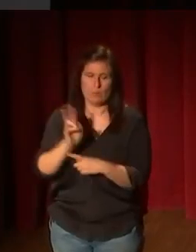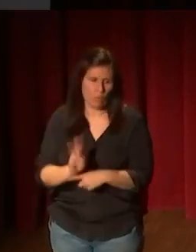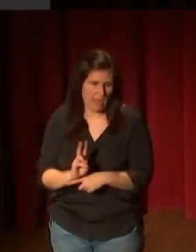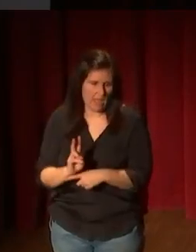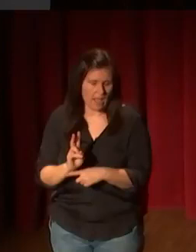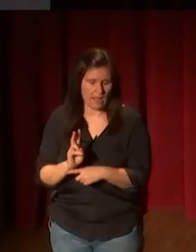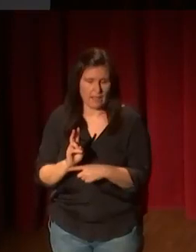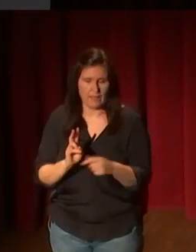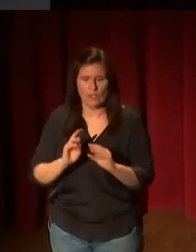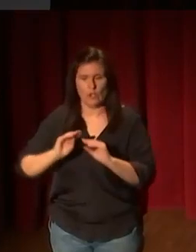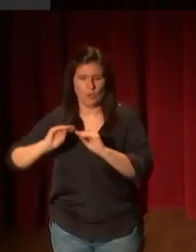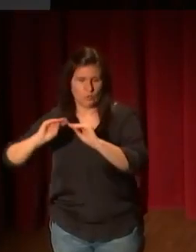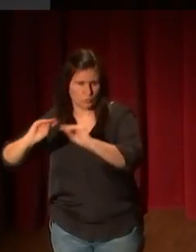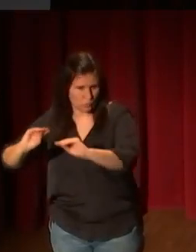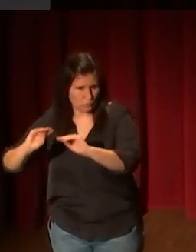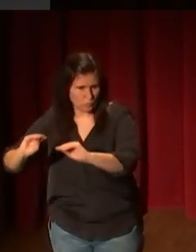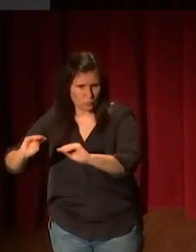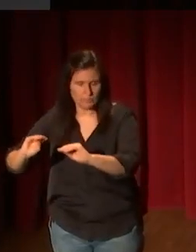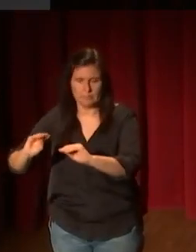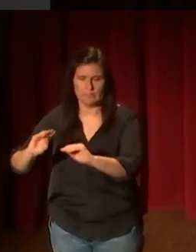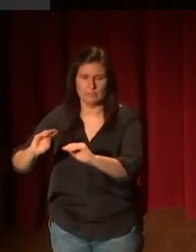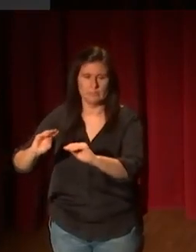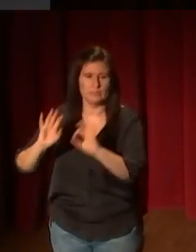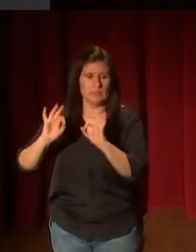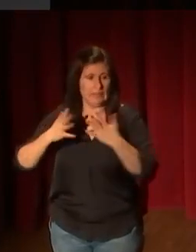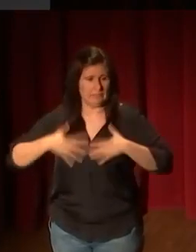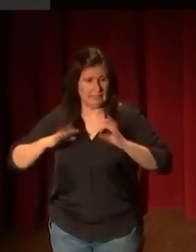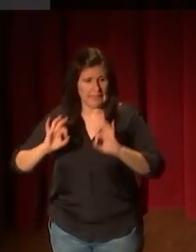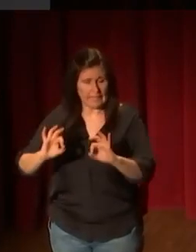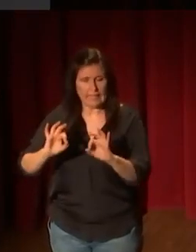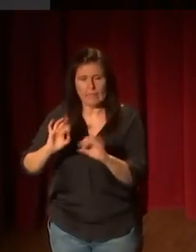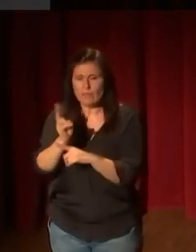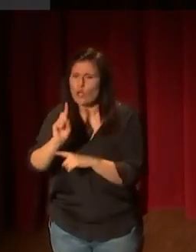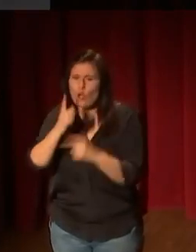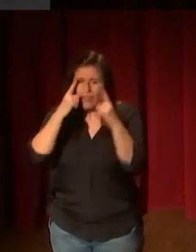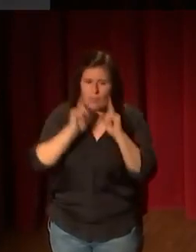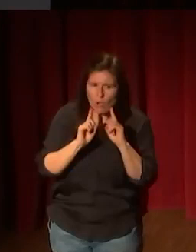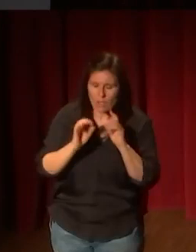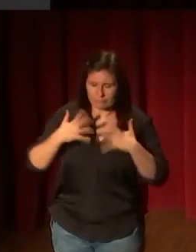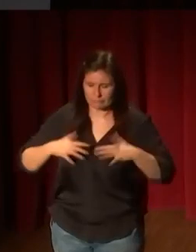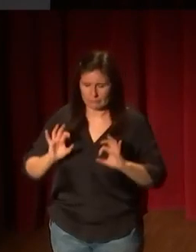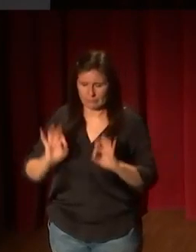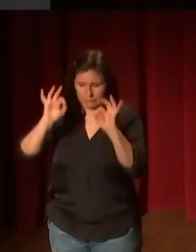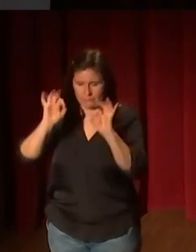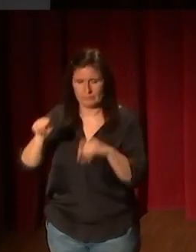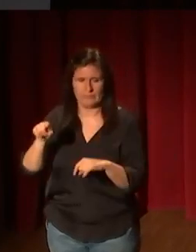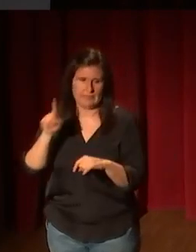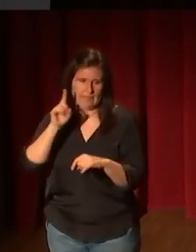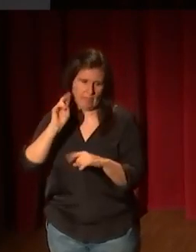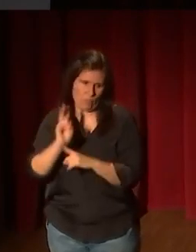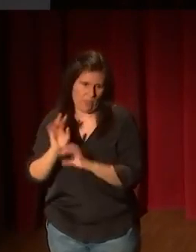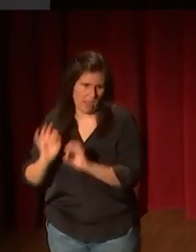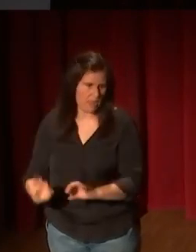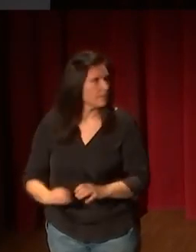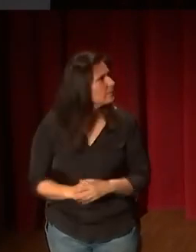con sus tocas de viuda no de monjas y no con sus tocas de con sus trocas de